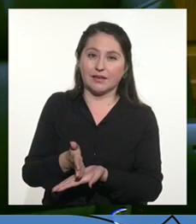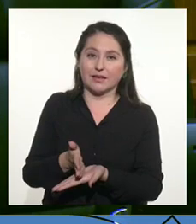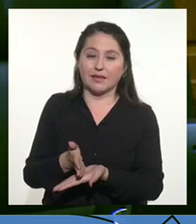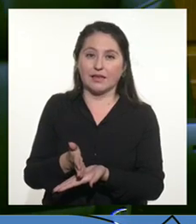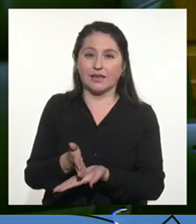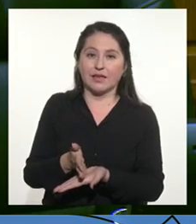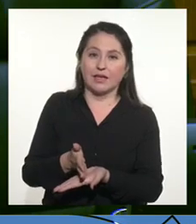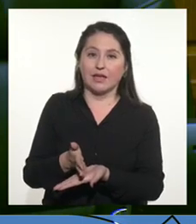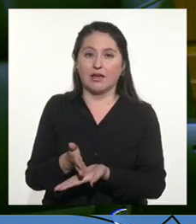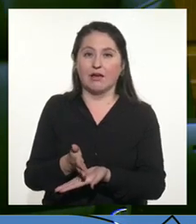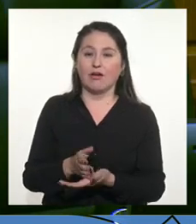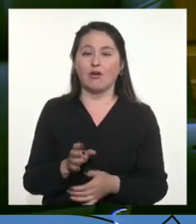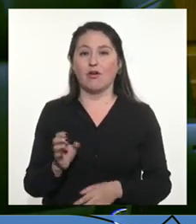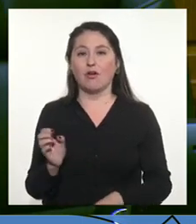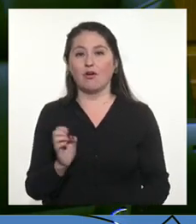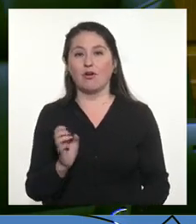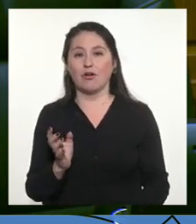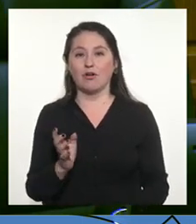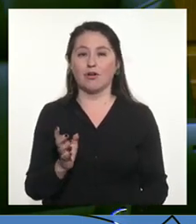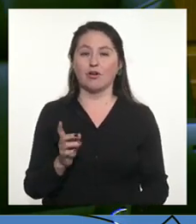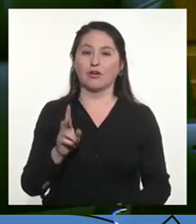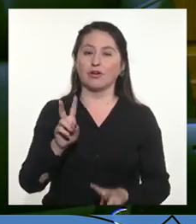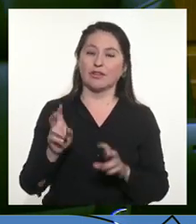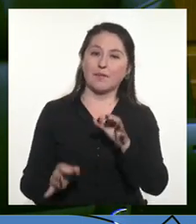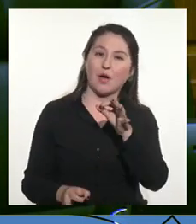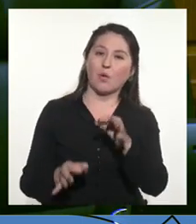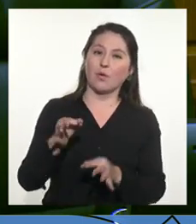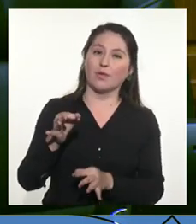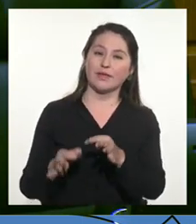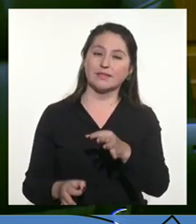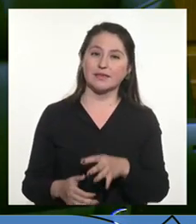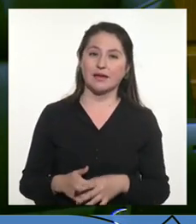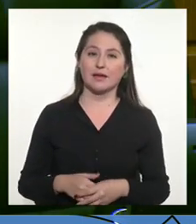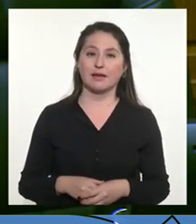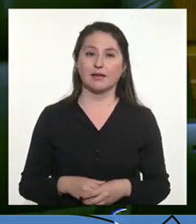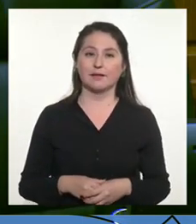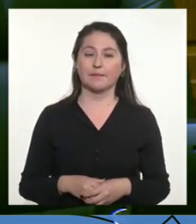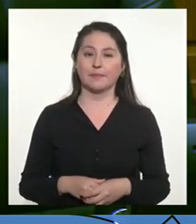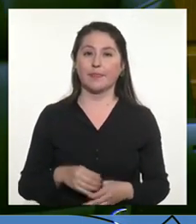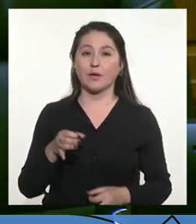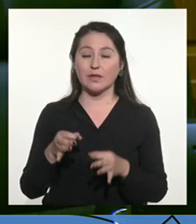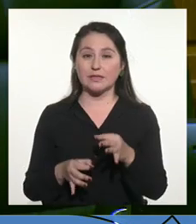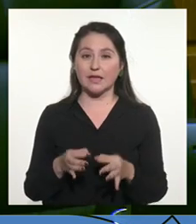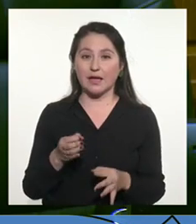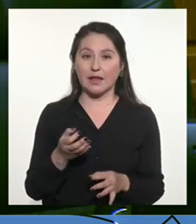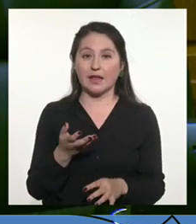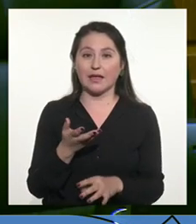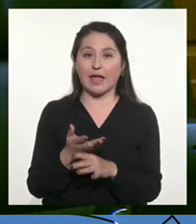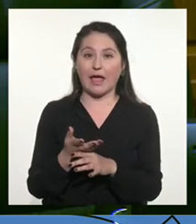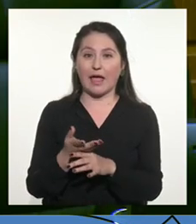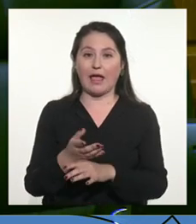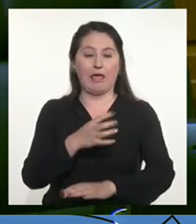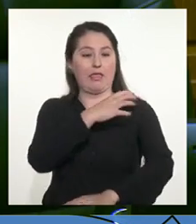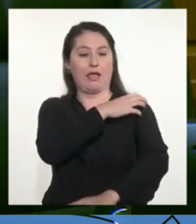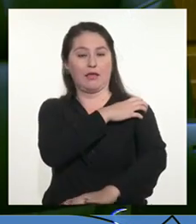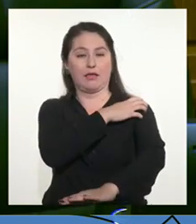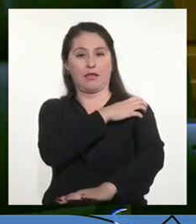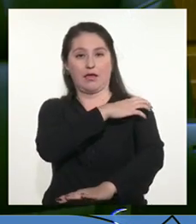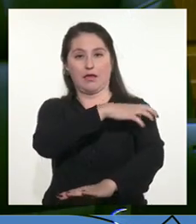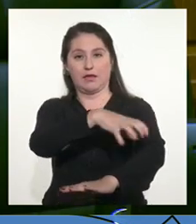en contiendas judiciales que están presentes desde arica a magallanes